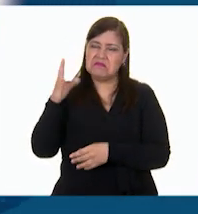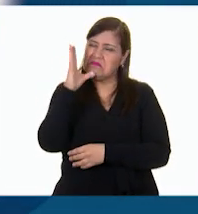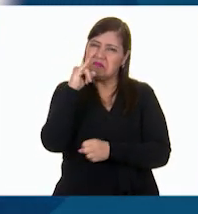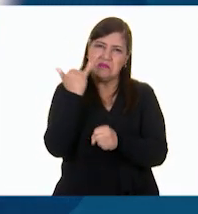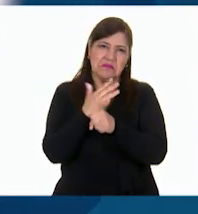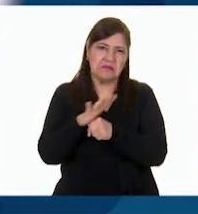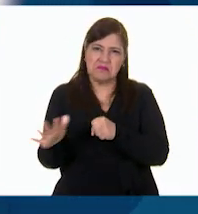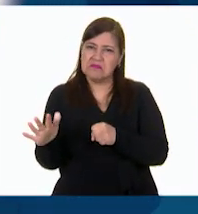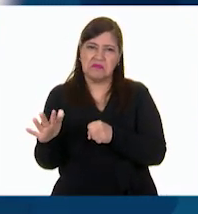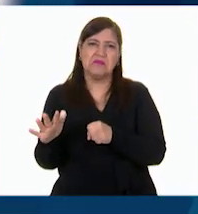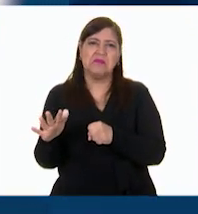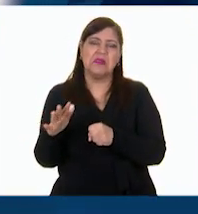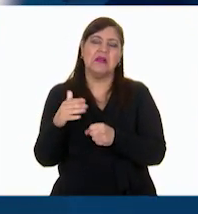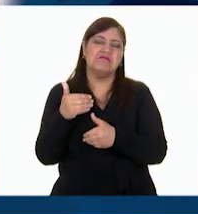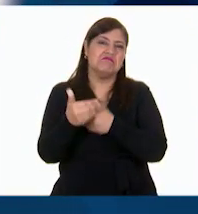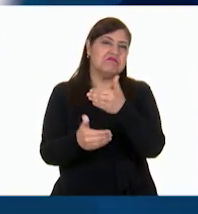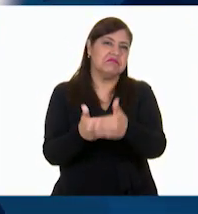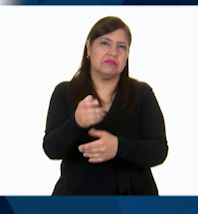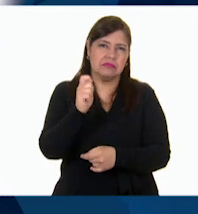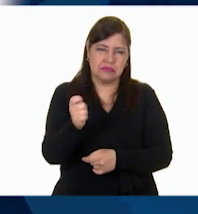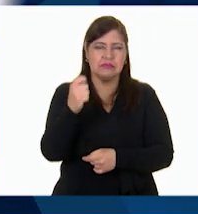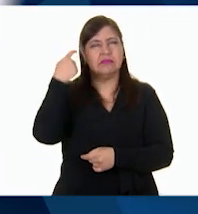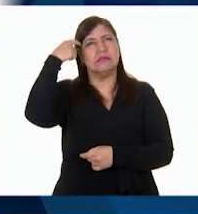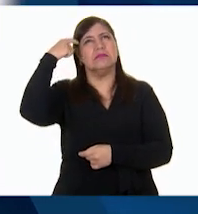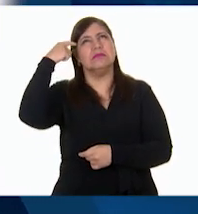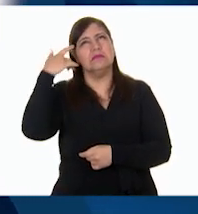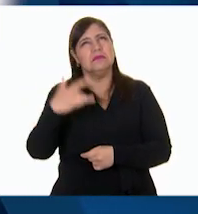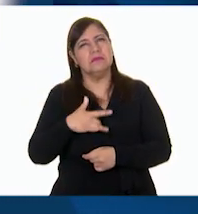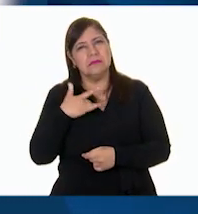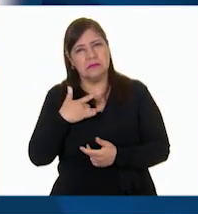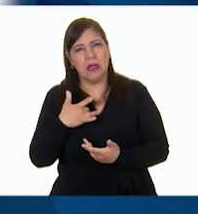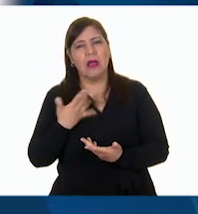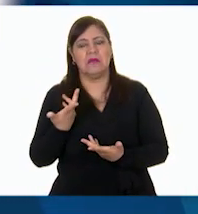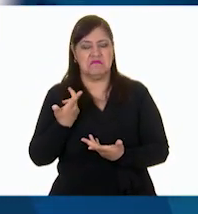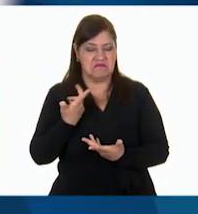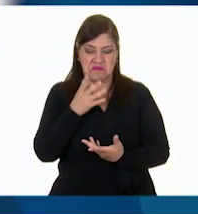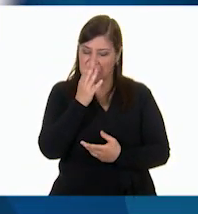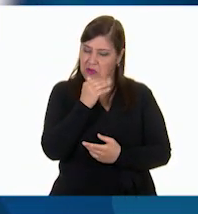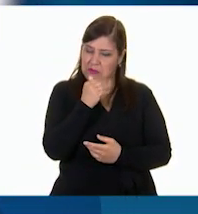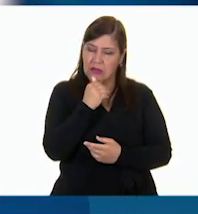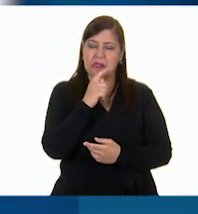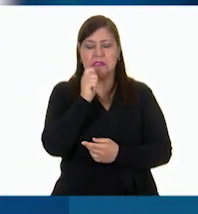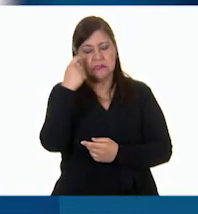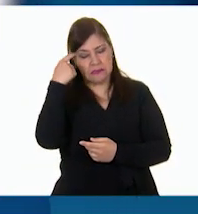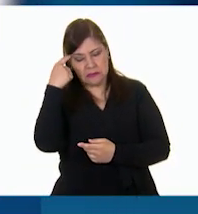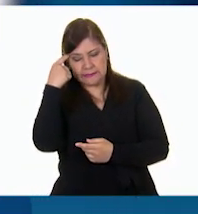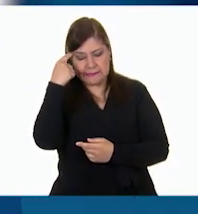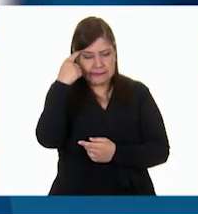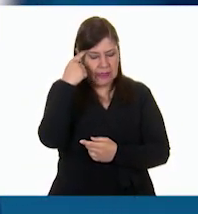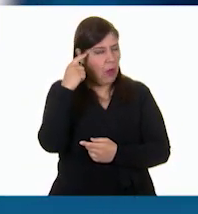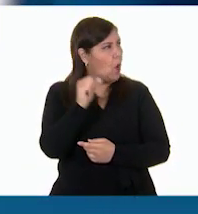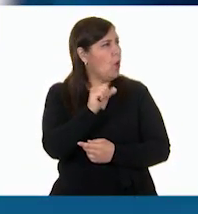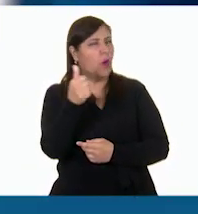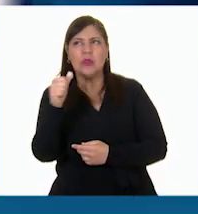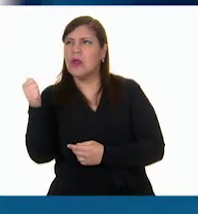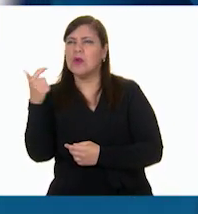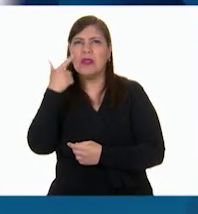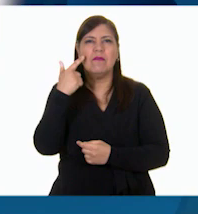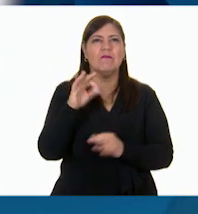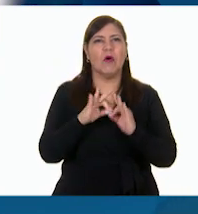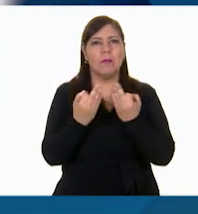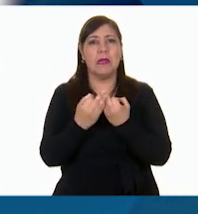esa infinita llanura que prolongaba del otro lado de su nacimiento era incansable para él. Quedaba todavía una escapatoria. Volver a